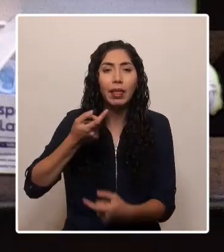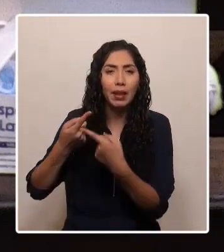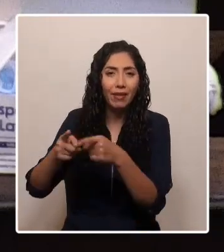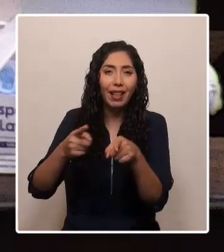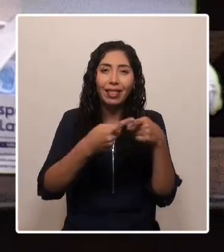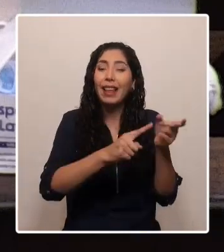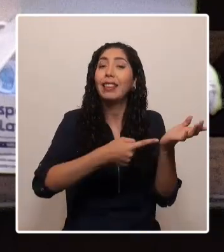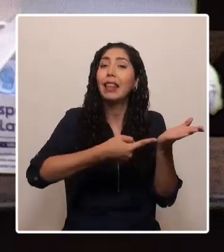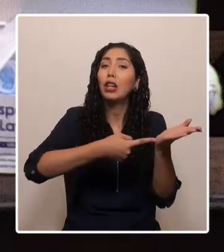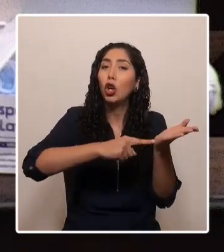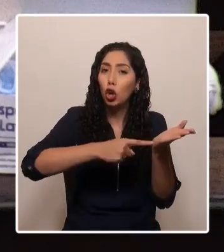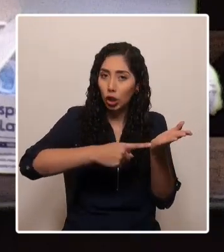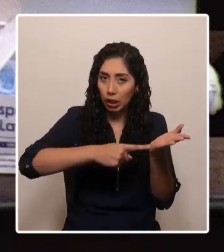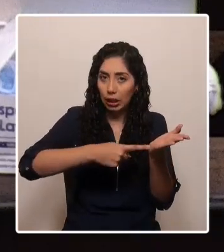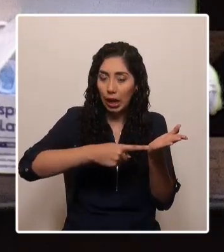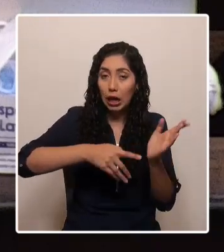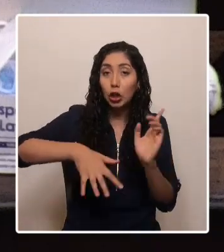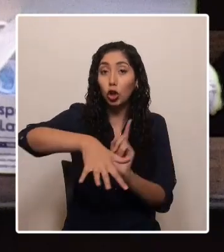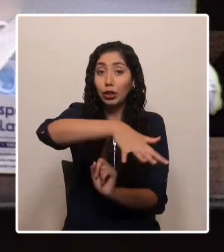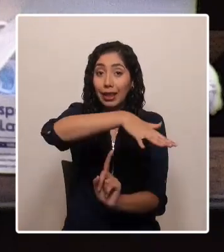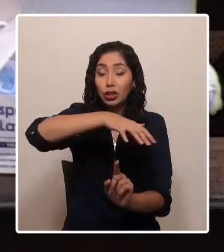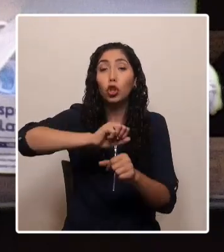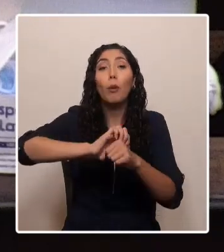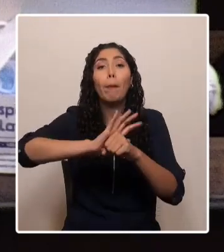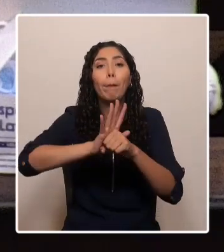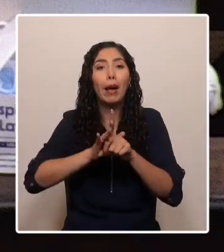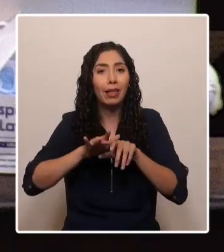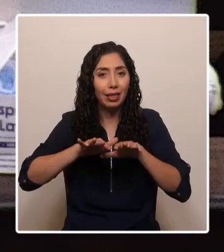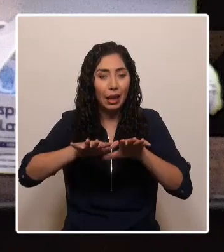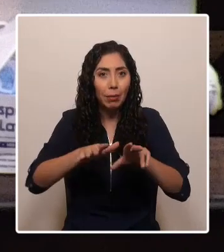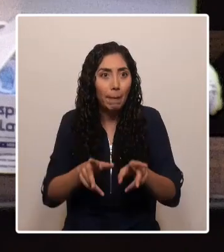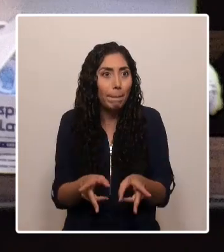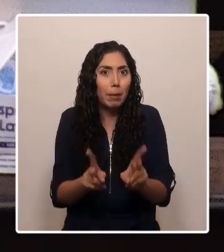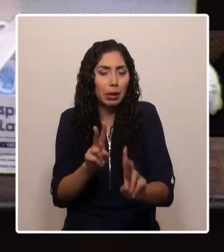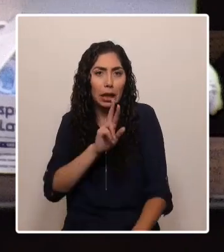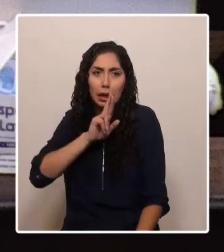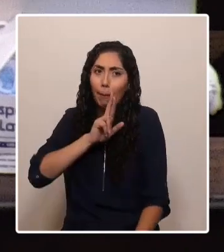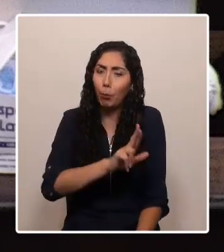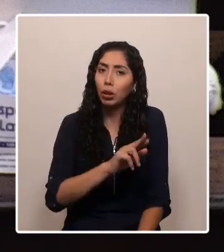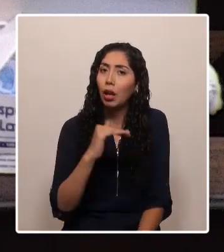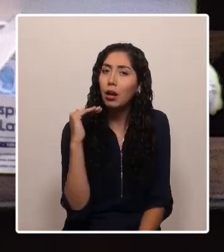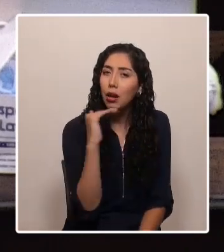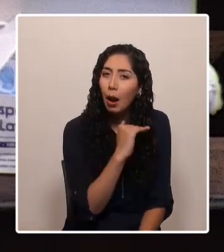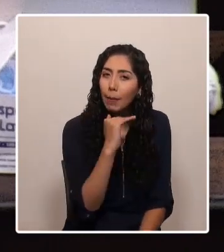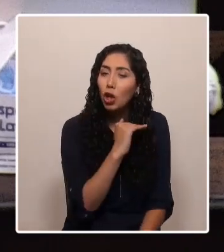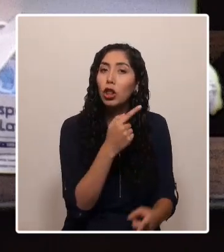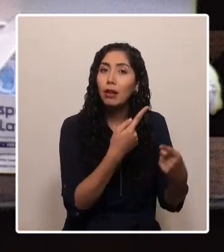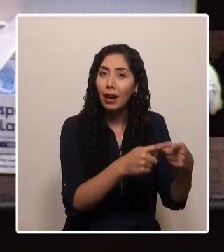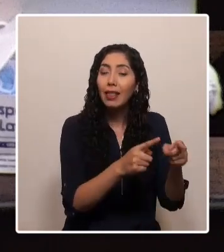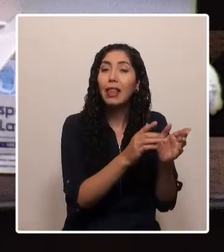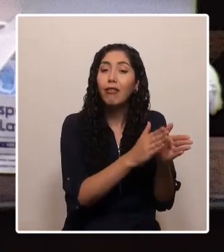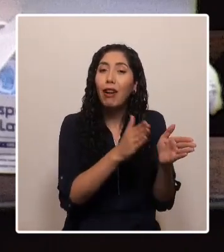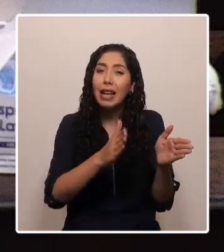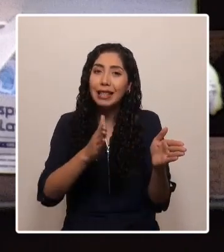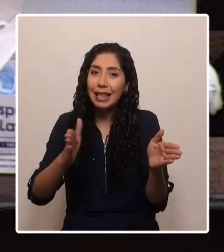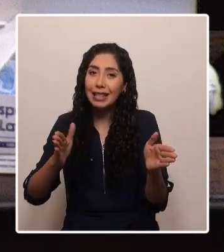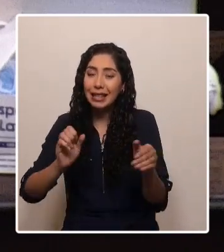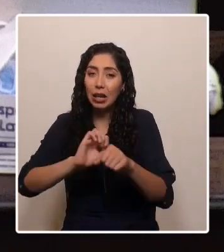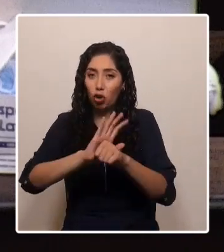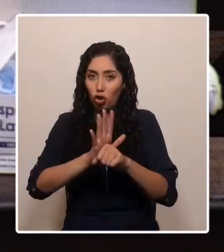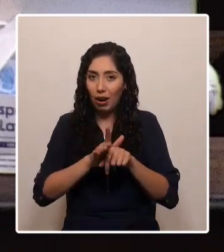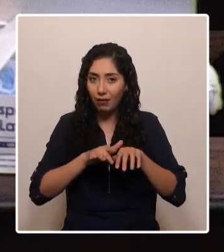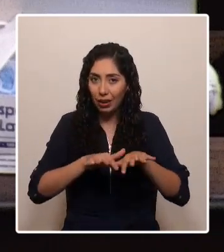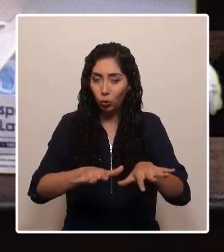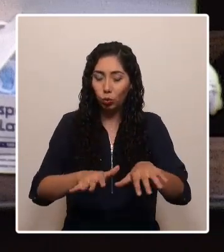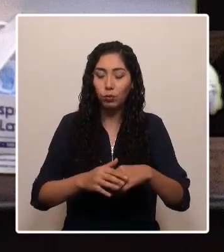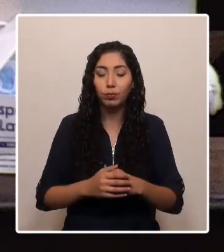se han adoptado en el contexto de la pandemia que han permitido ofrecer respuestas rápidas a las distintas fases de la crisis sanitaria. Como